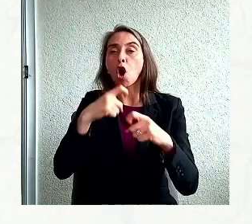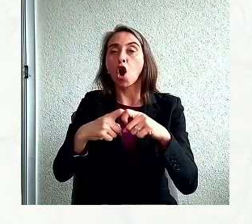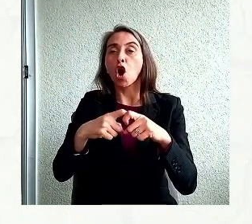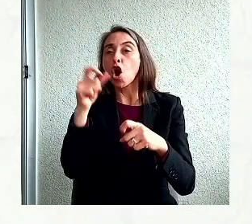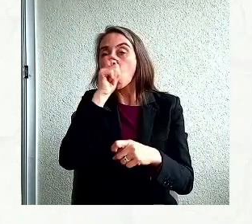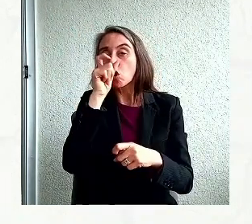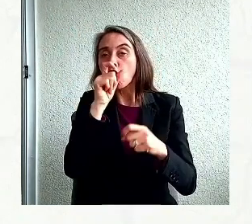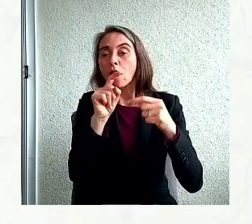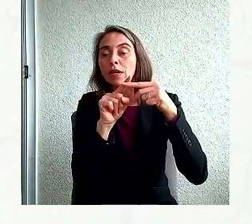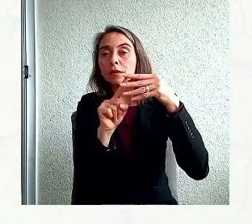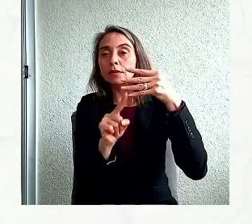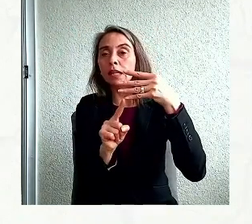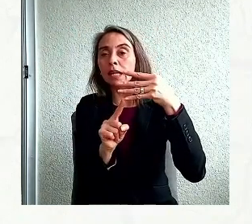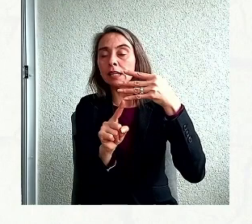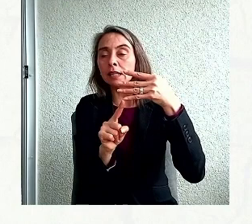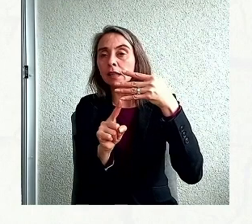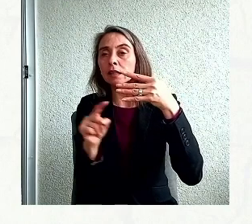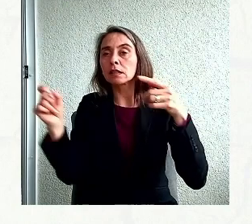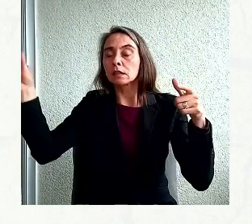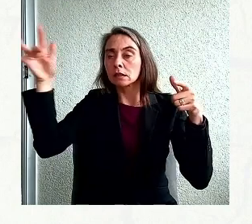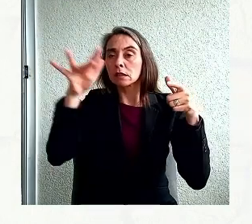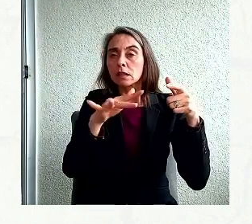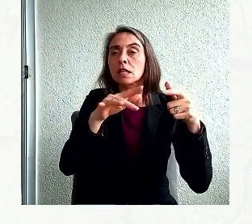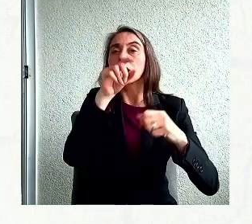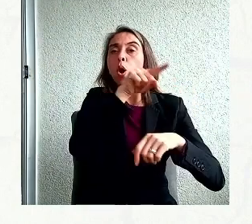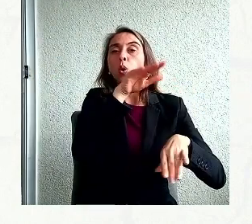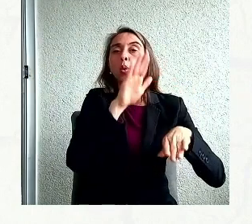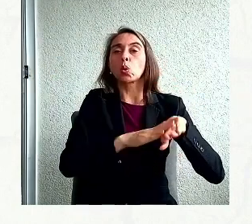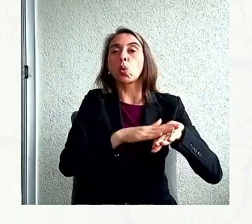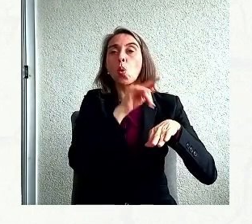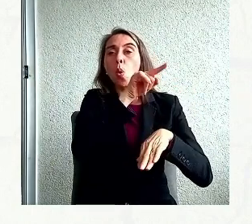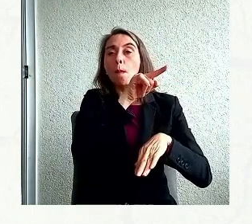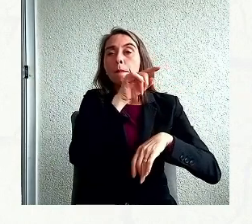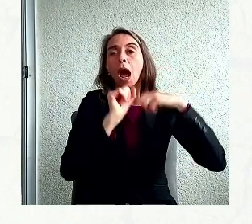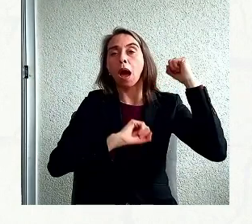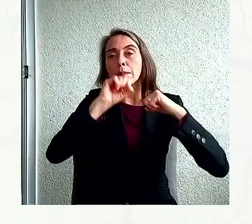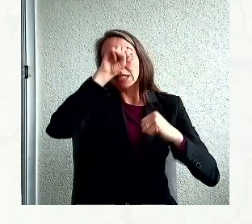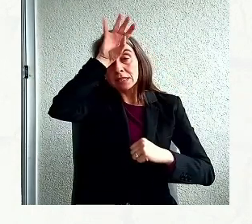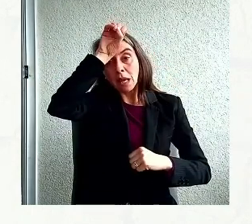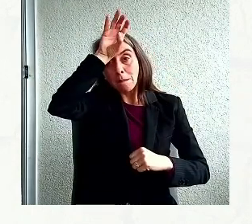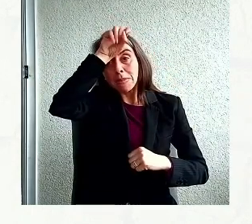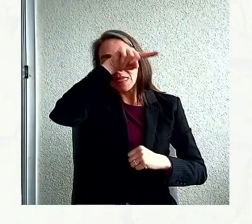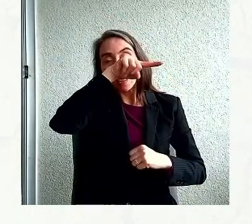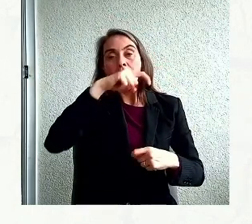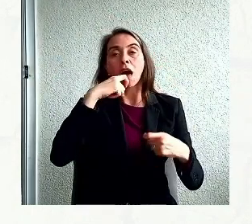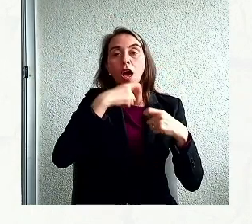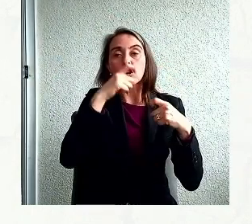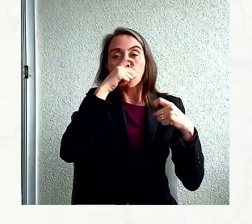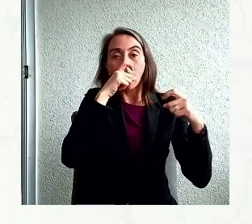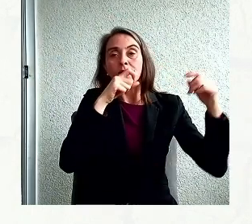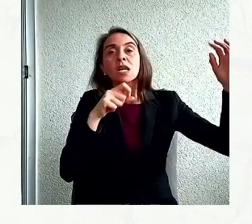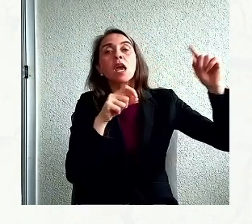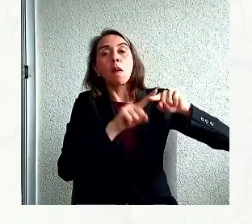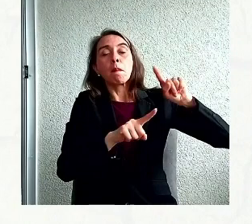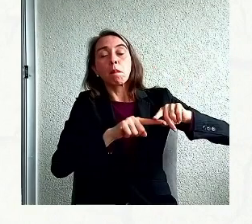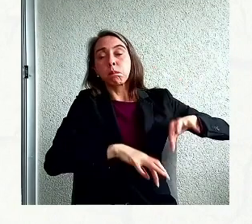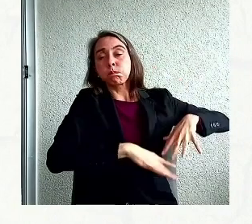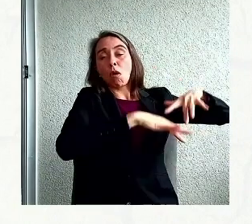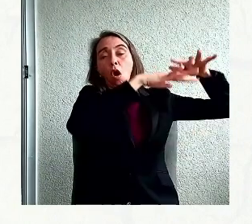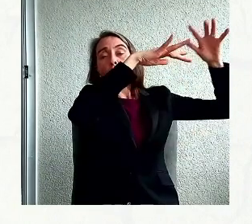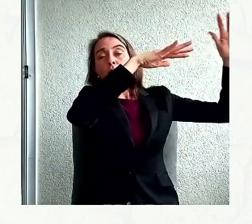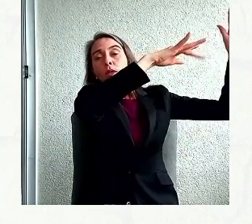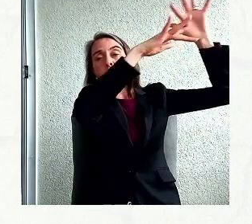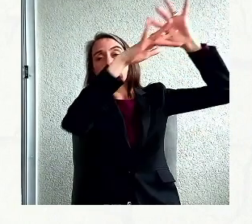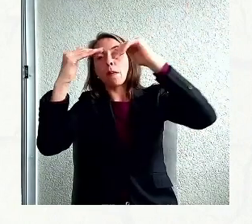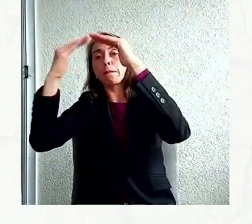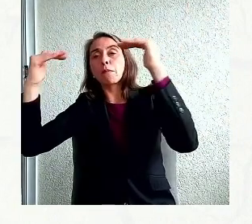en el glaciar Olivares Alfa respecto del glaciar Bello, lo cual nos indica obviamente la importancia de esta contaminación local. Para